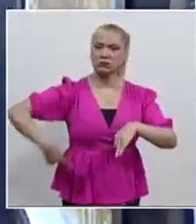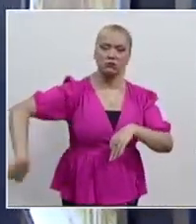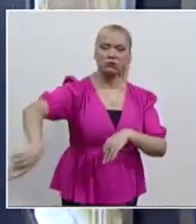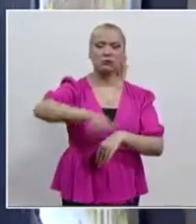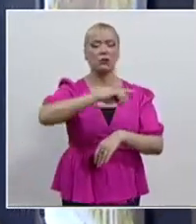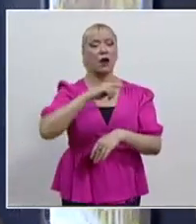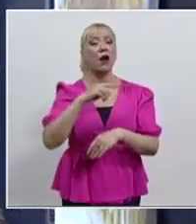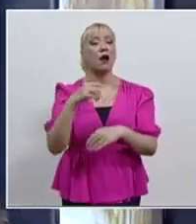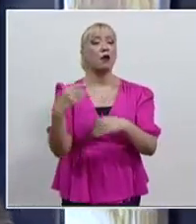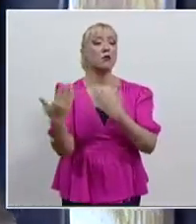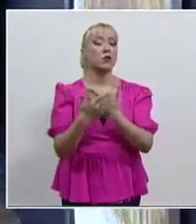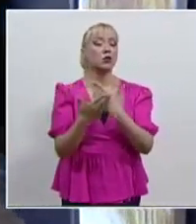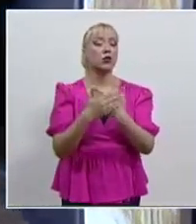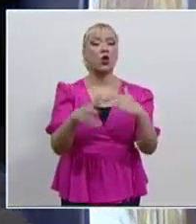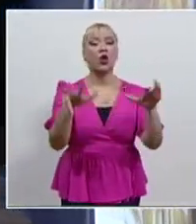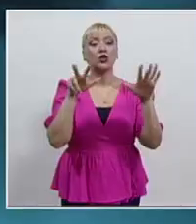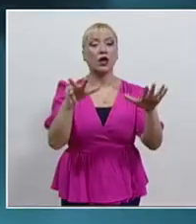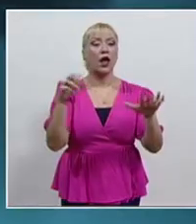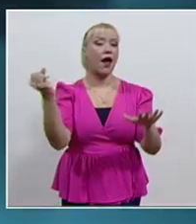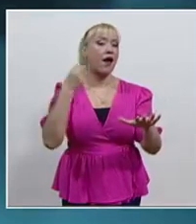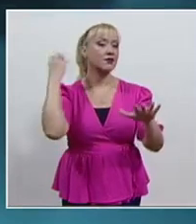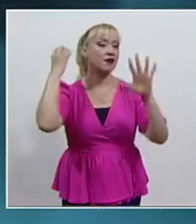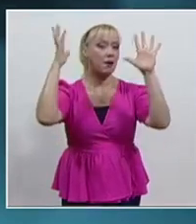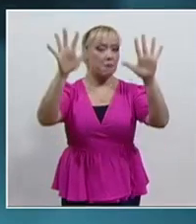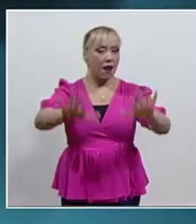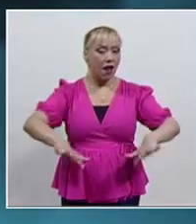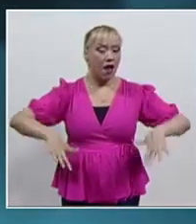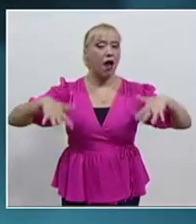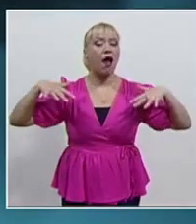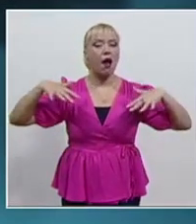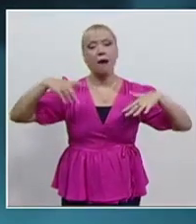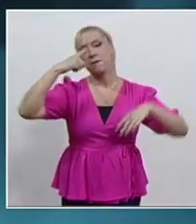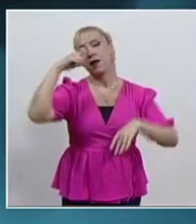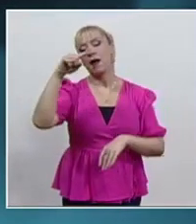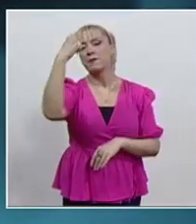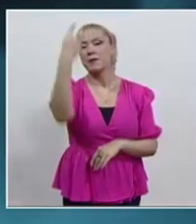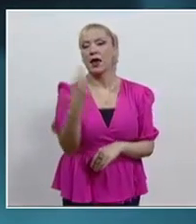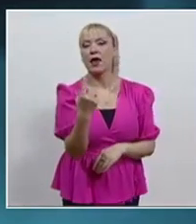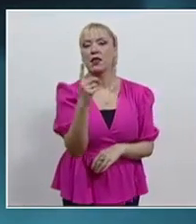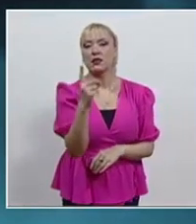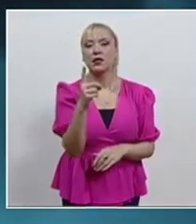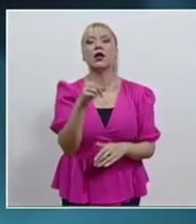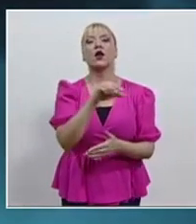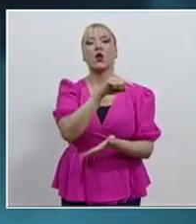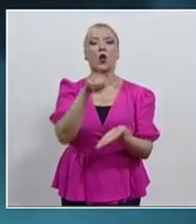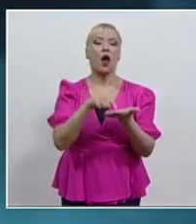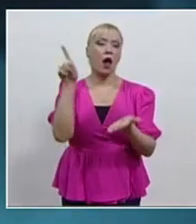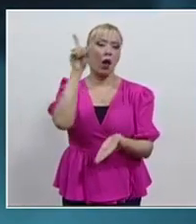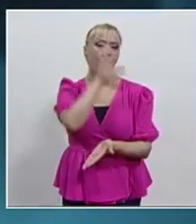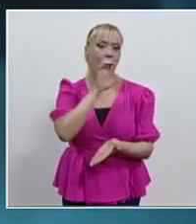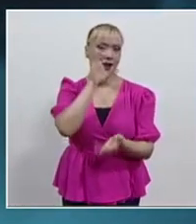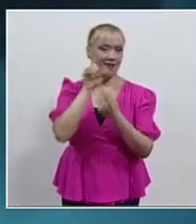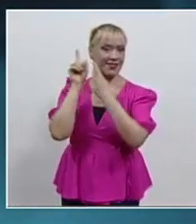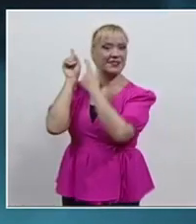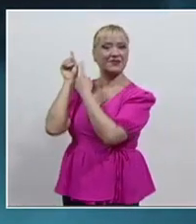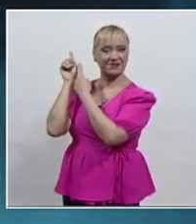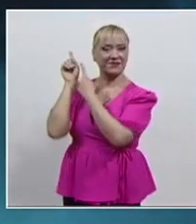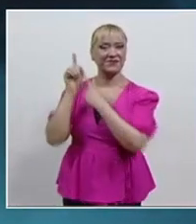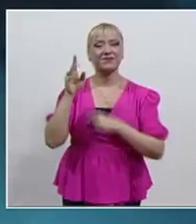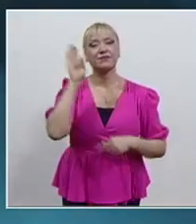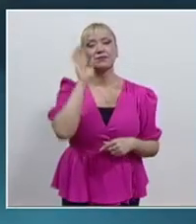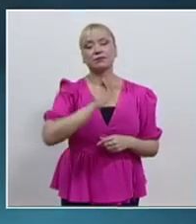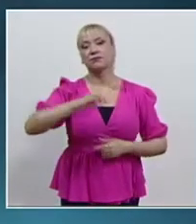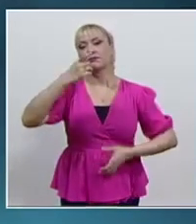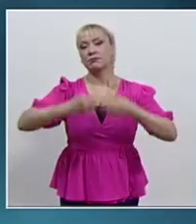cabo su 18ª Asamblea General Ordinaria el próximo 1 de diciembre en la ciudad de Aguascalientes. Ministras y ministros